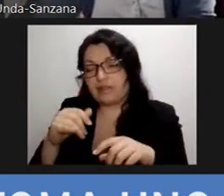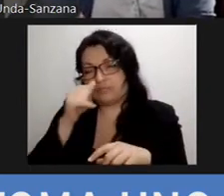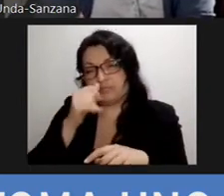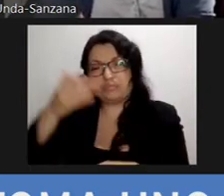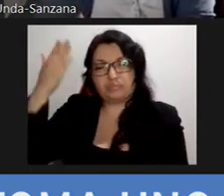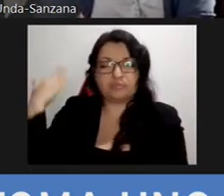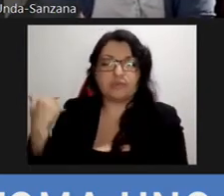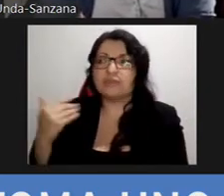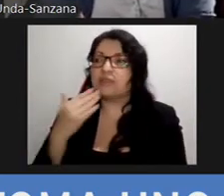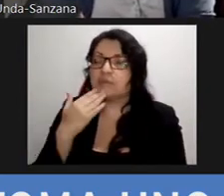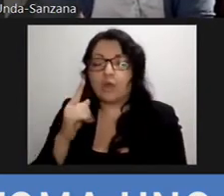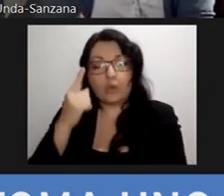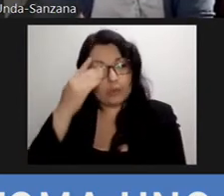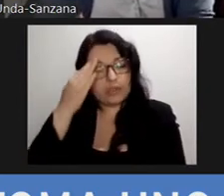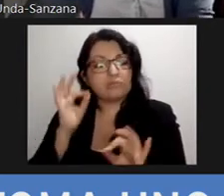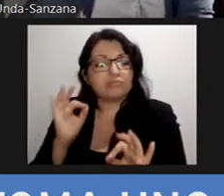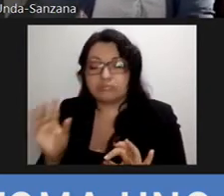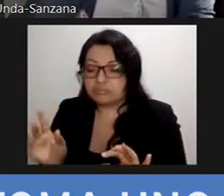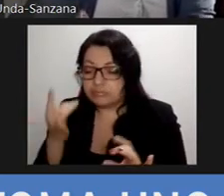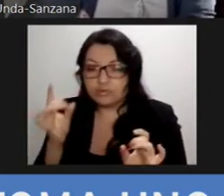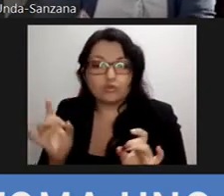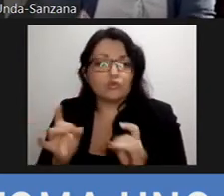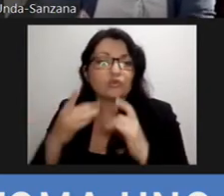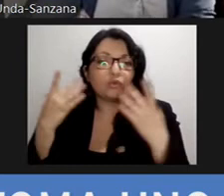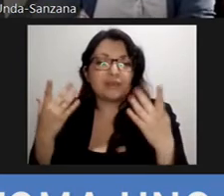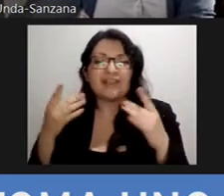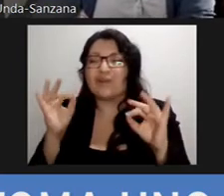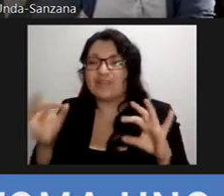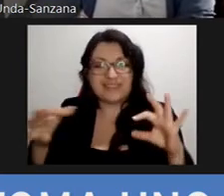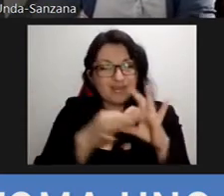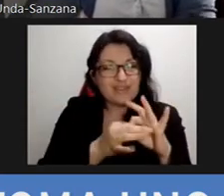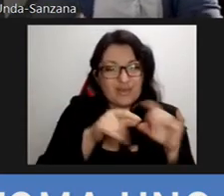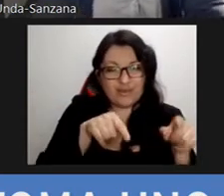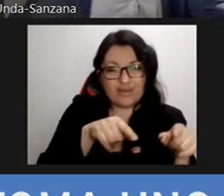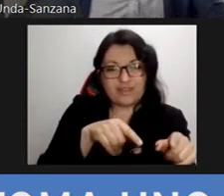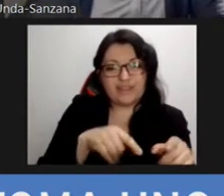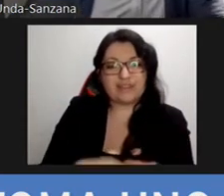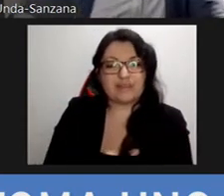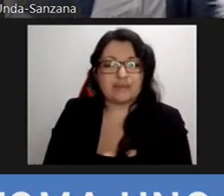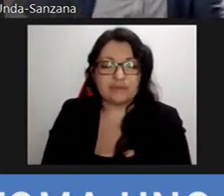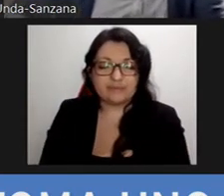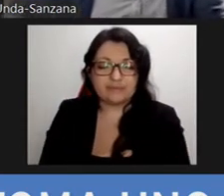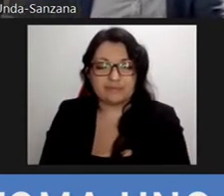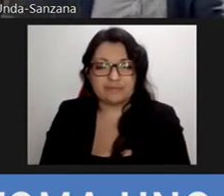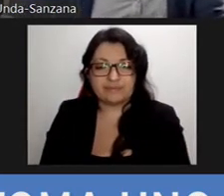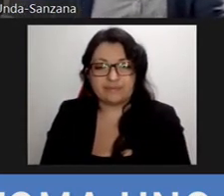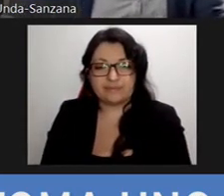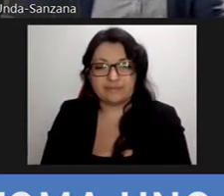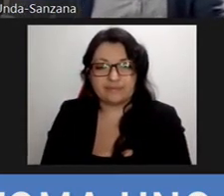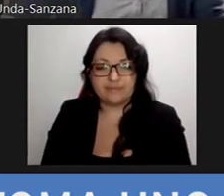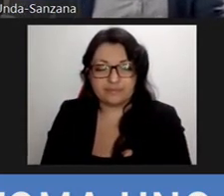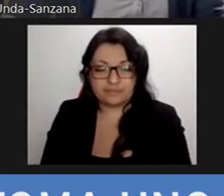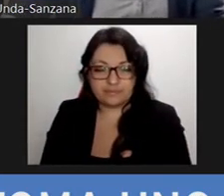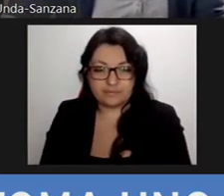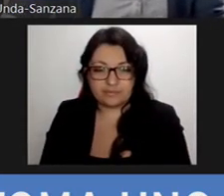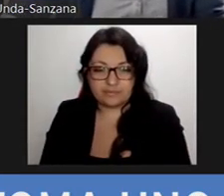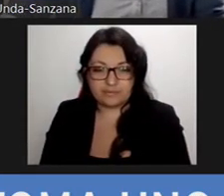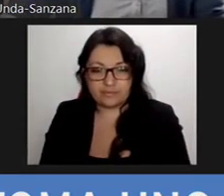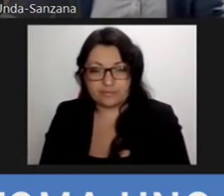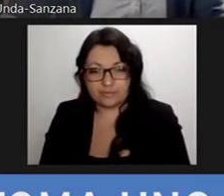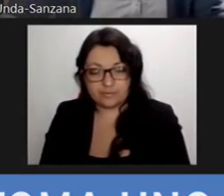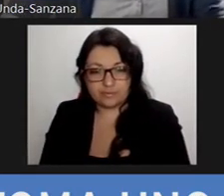de la época, me encontré un día con una sorpresa que se conecta con esto que estamos hablando ahora, y es que uno de los